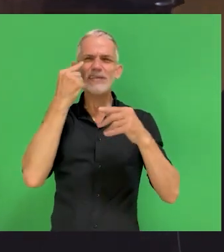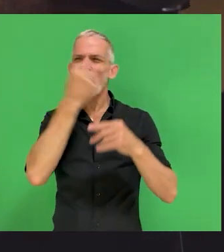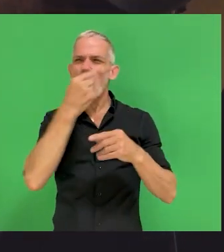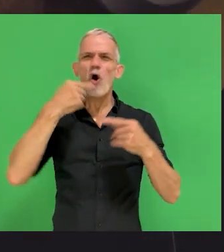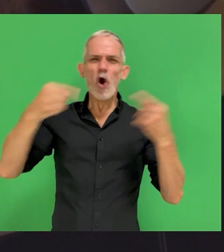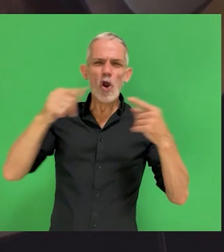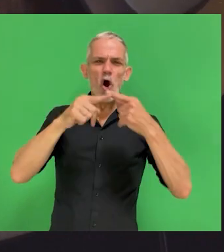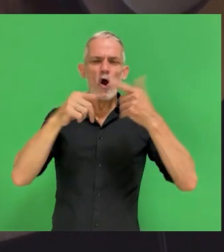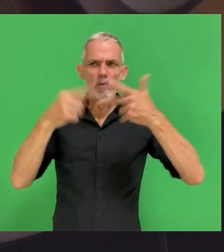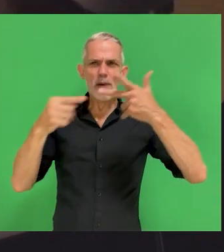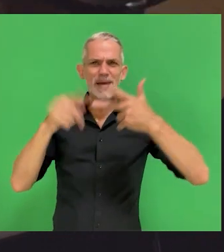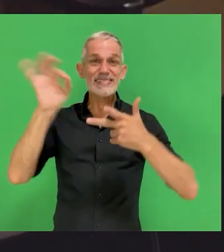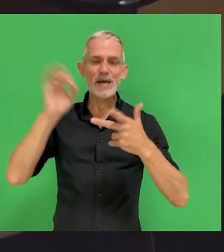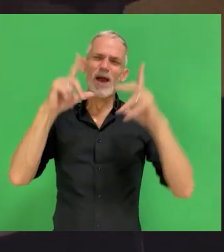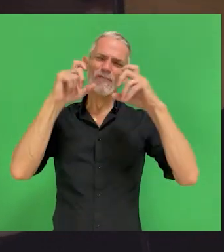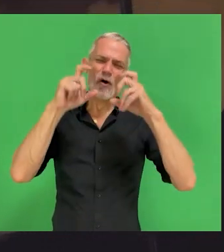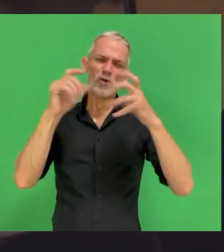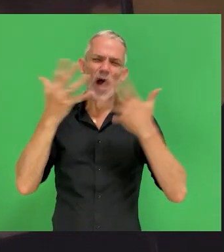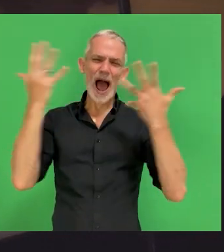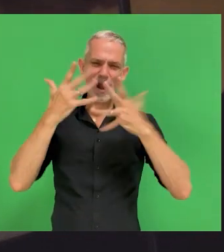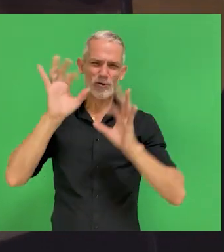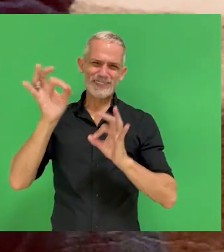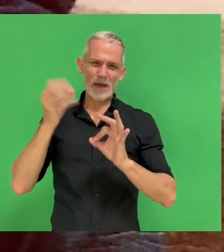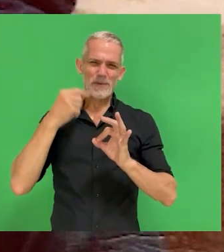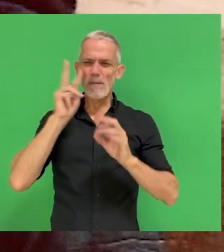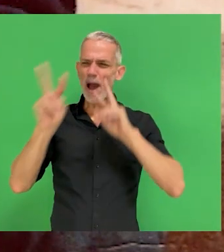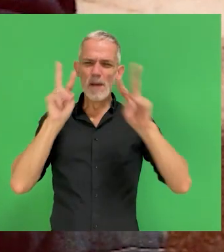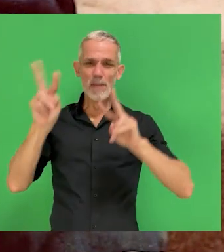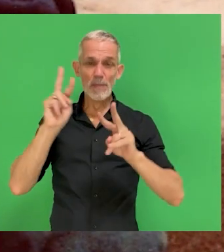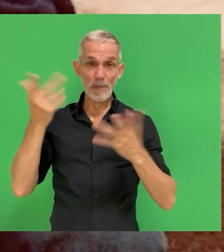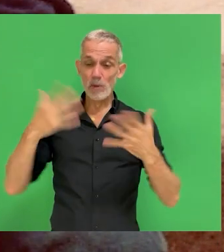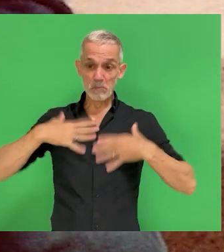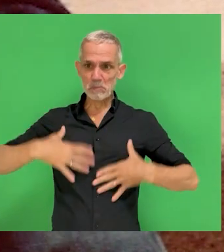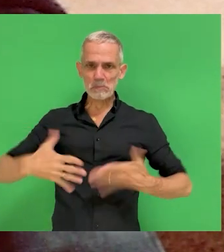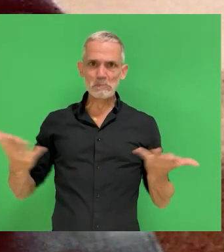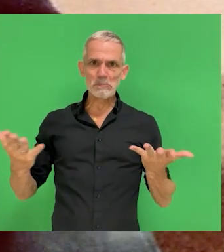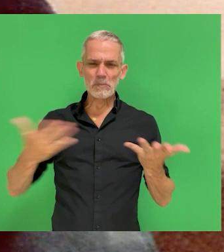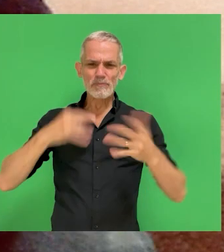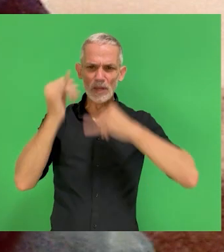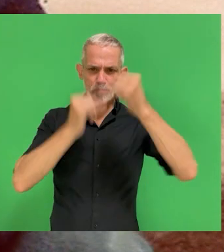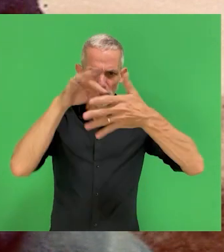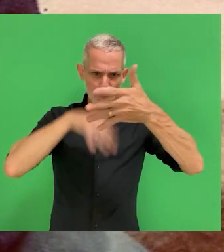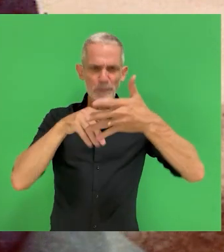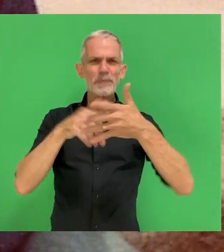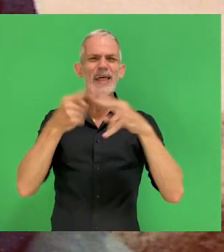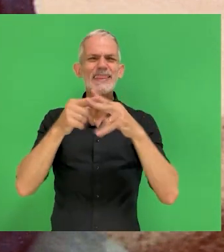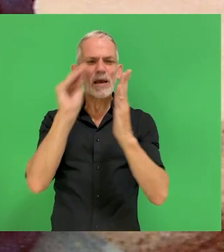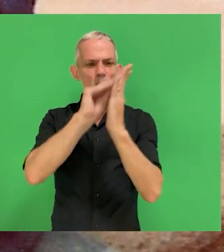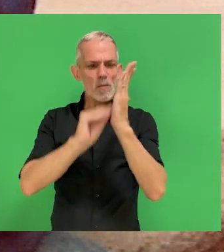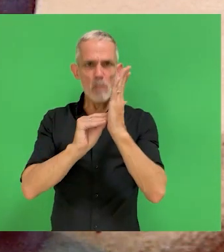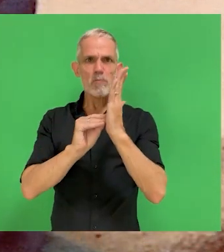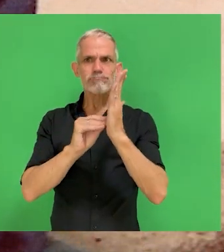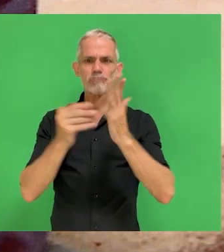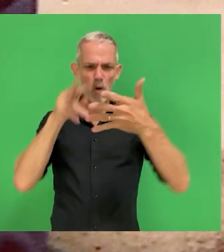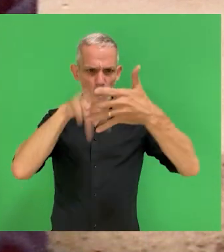ojos, aunque ya lo sabía por las fotos o porque es algo que preguntás, pero los rasgos físicos descriptos casi técnicamente los tuve de